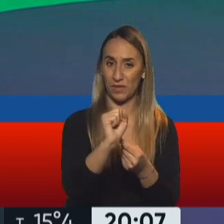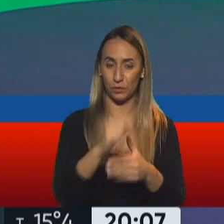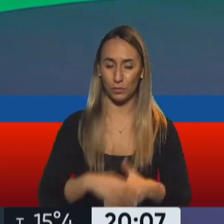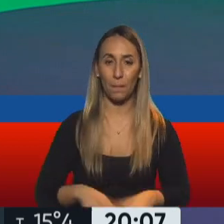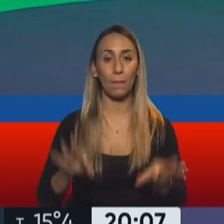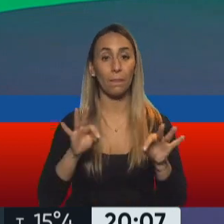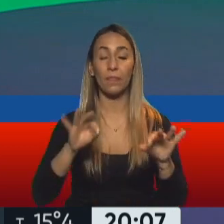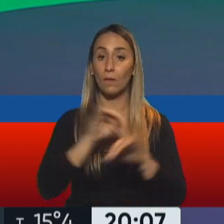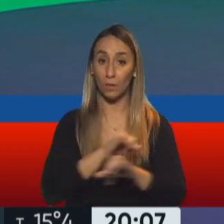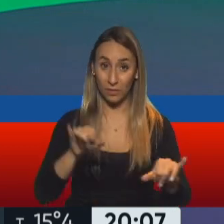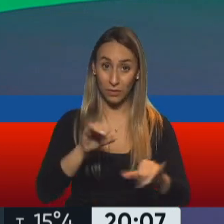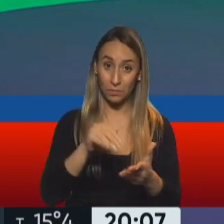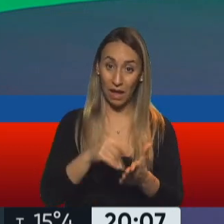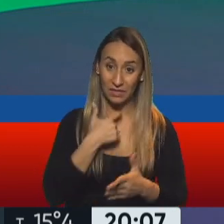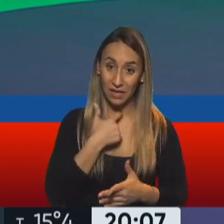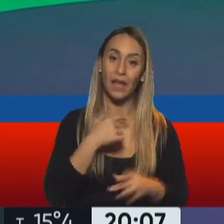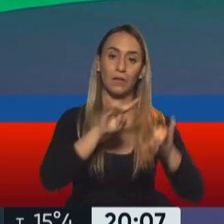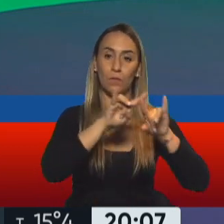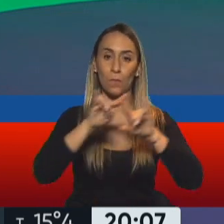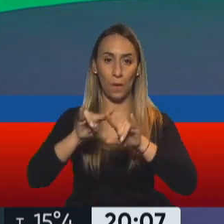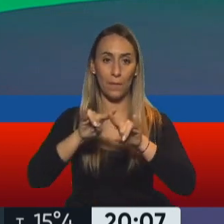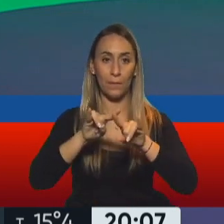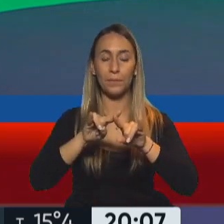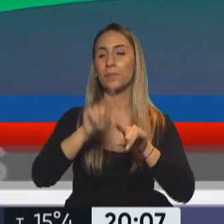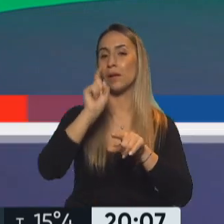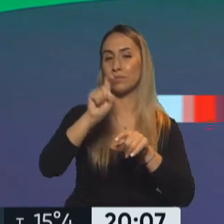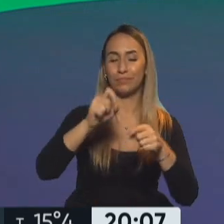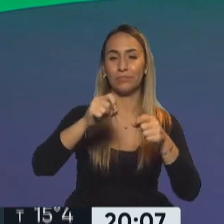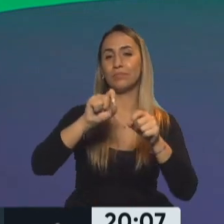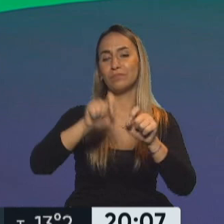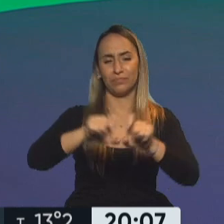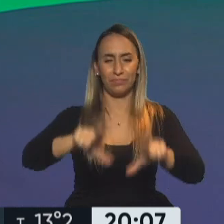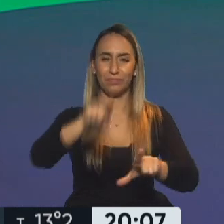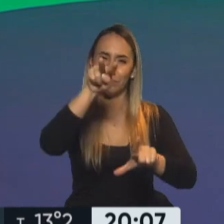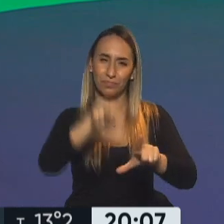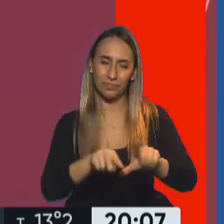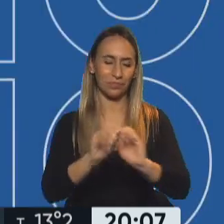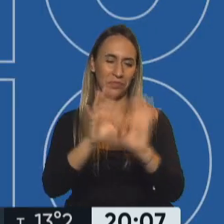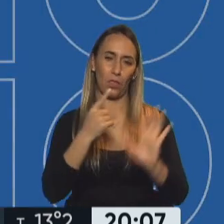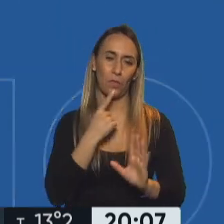información, aquí tienen la dirección web para que puedan dirigirse y sacarse todas las dudas.